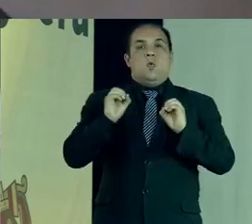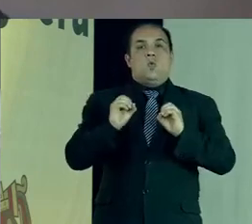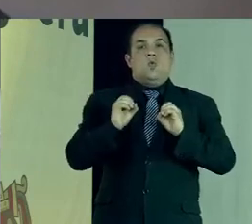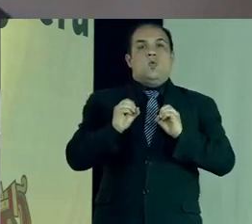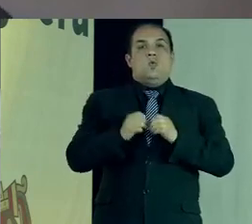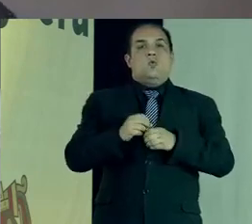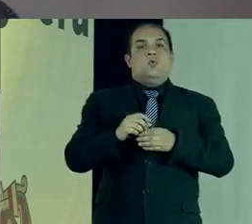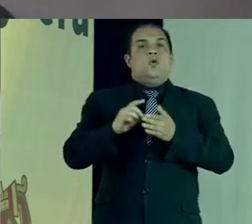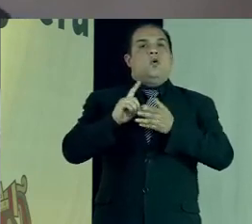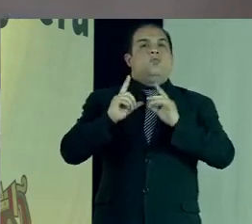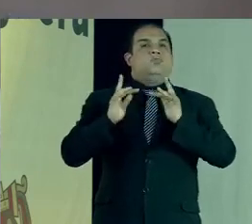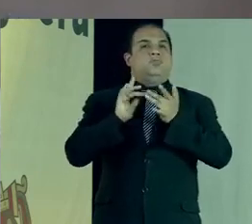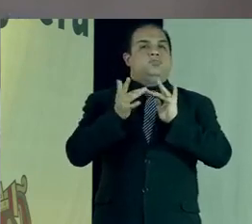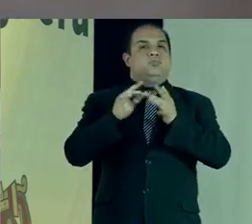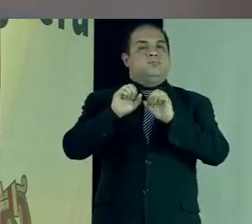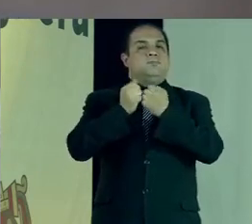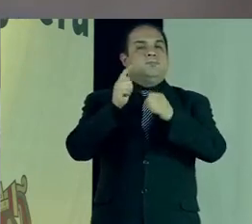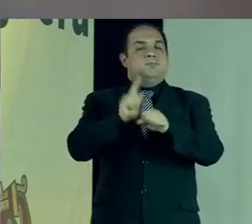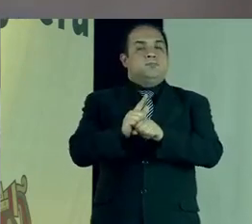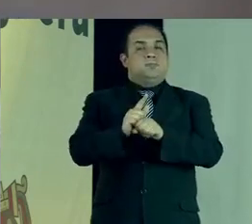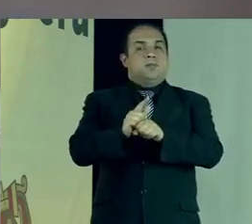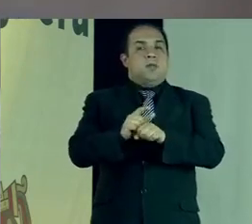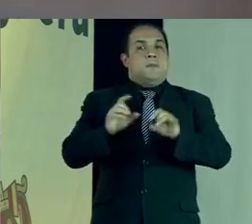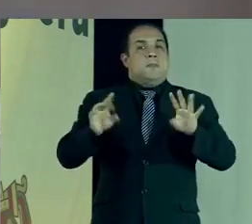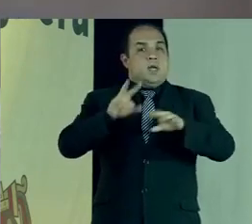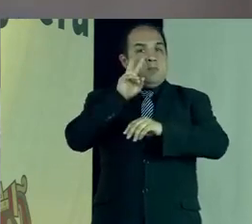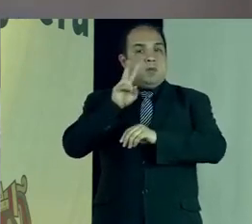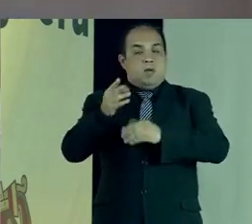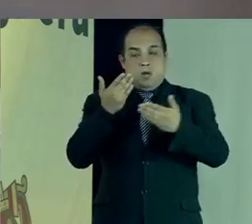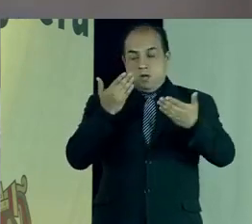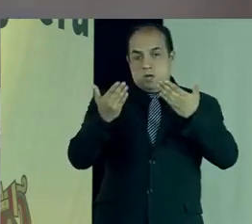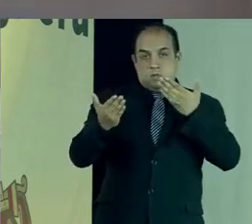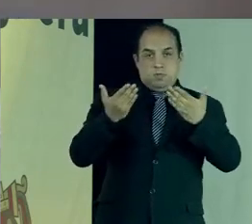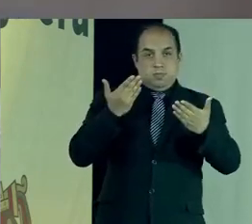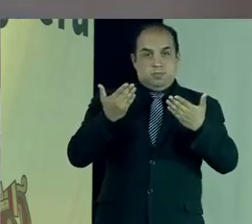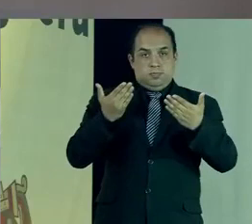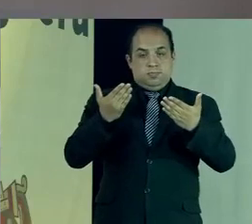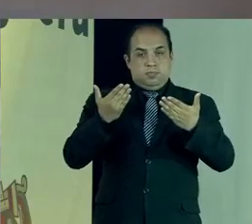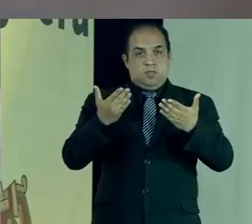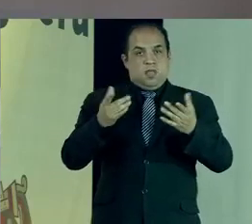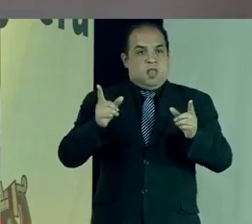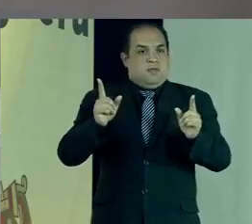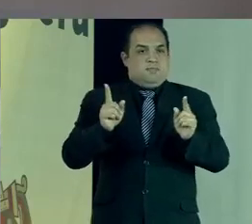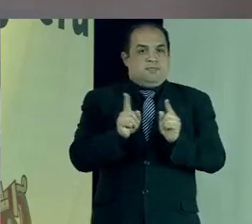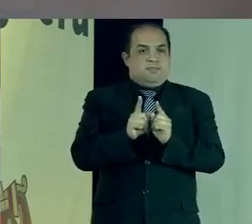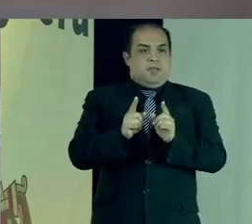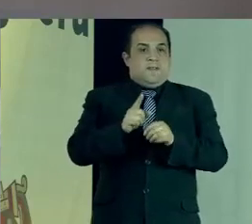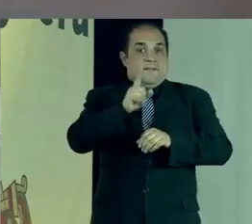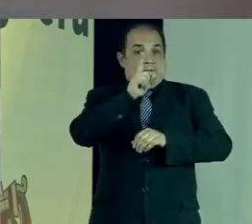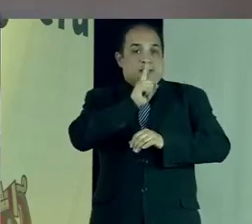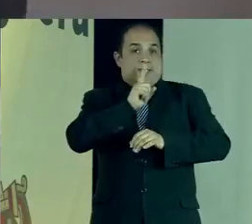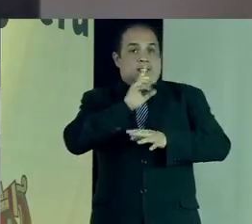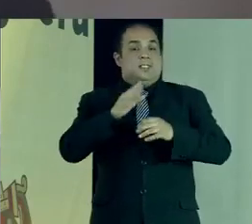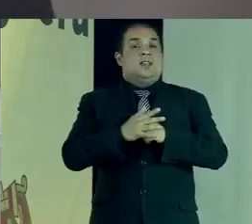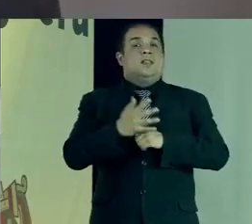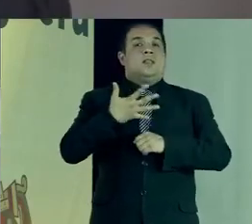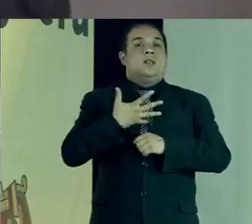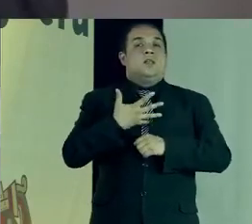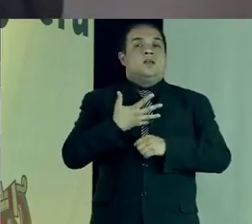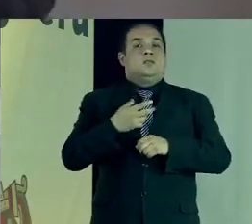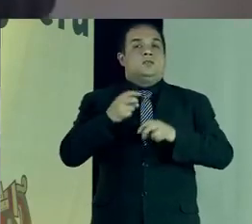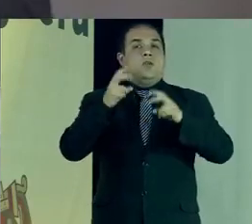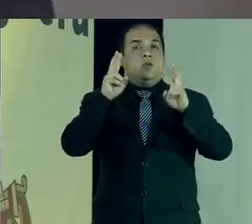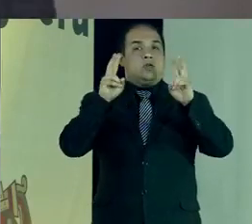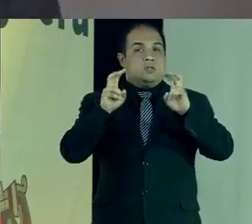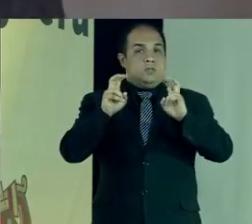vemos repetidamente esta comparación completamente simplista y artificial basada en cuentas de